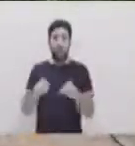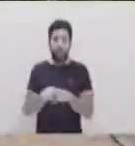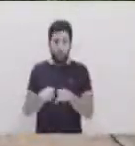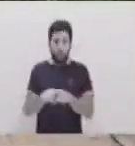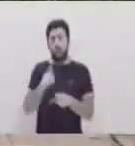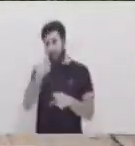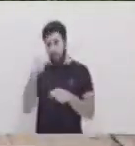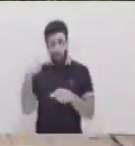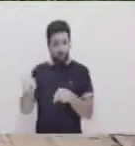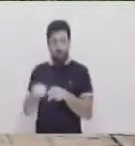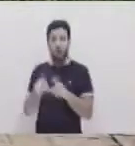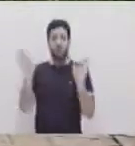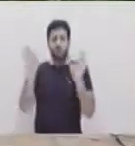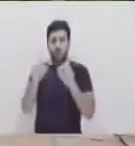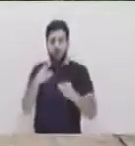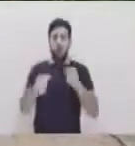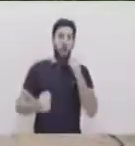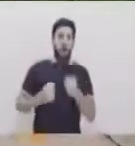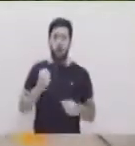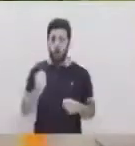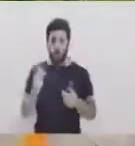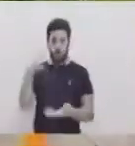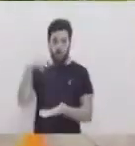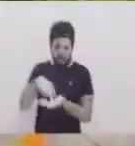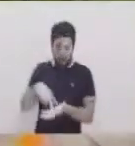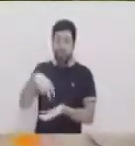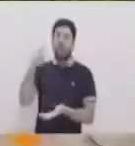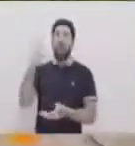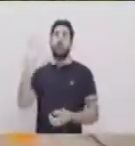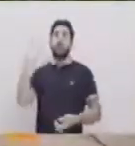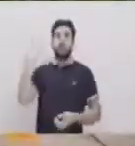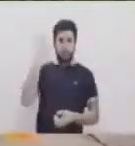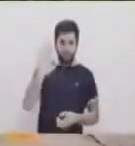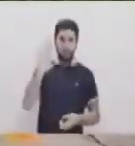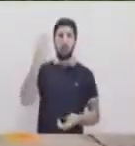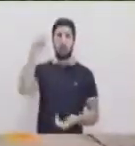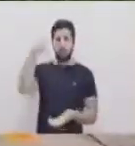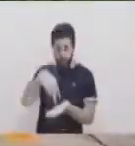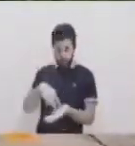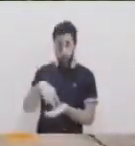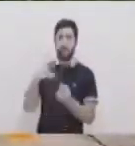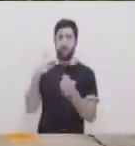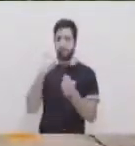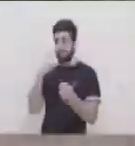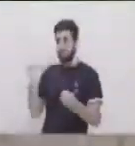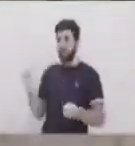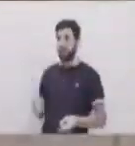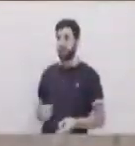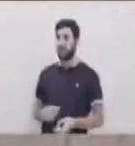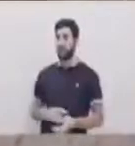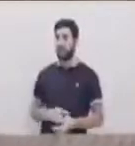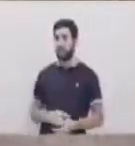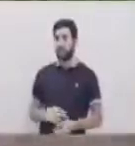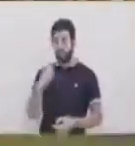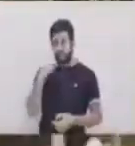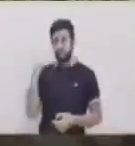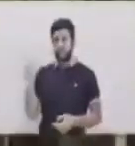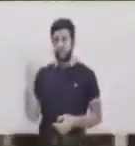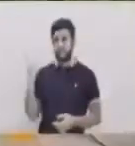mismas. Carrera, despegue, golpeo y caída. Vamos.